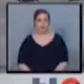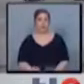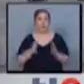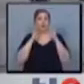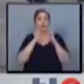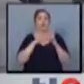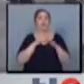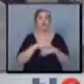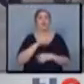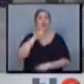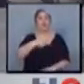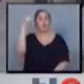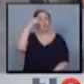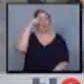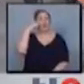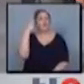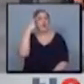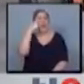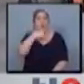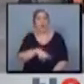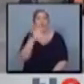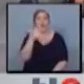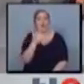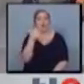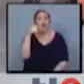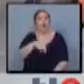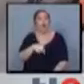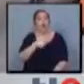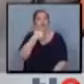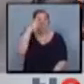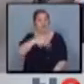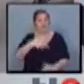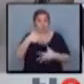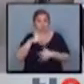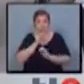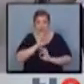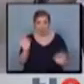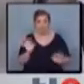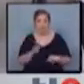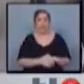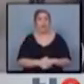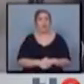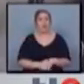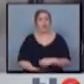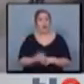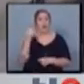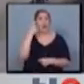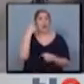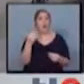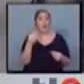Atención al caso Maldonado, las hipótesis, lo último que tenemos por ahora, sin rastros de él. Sí, tal cual. Una de las